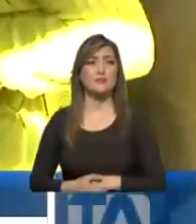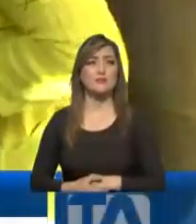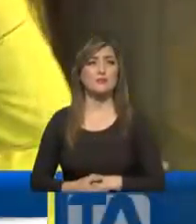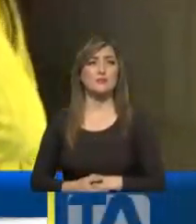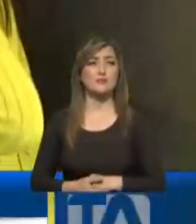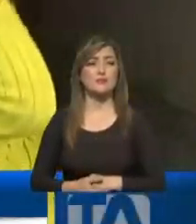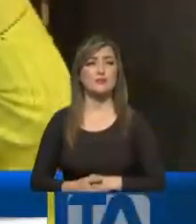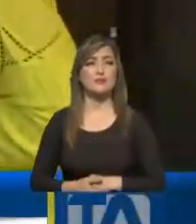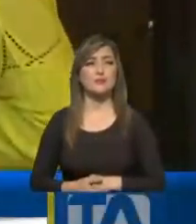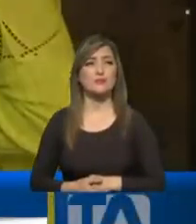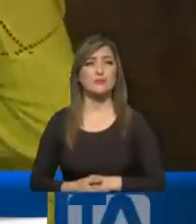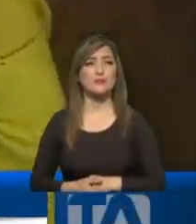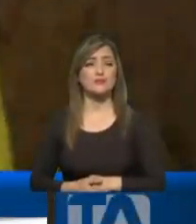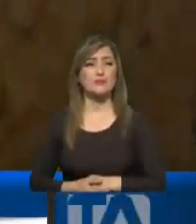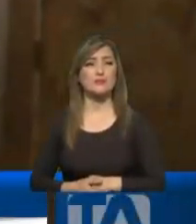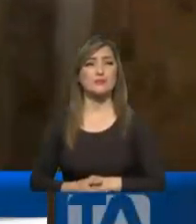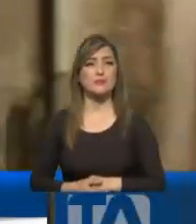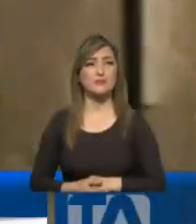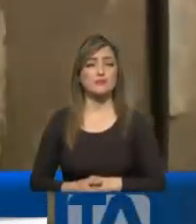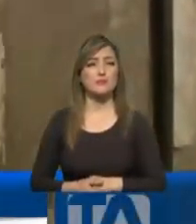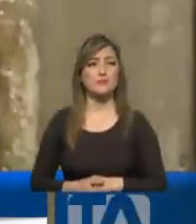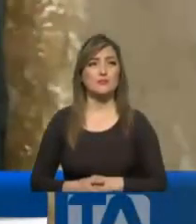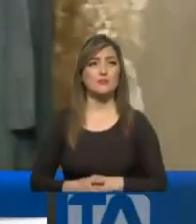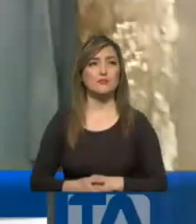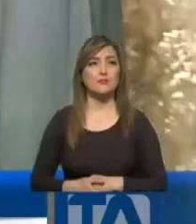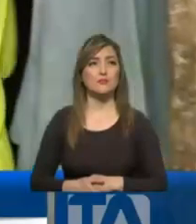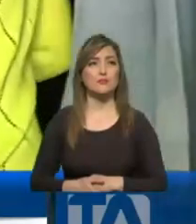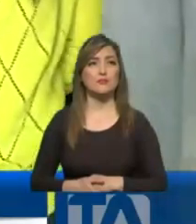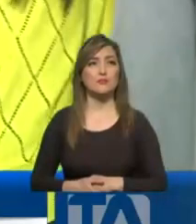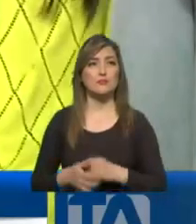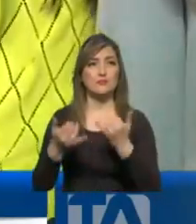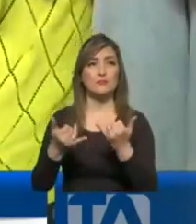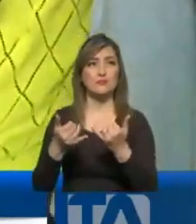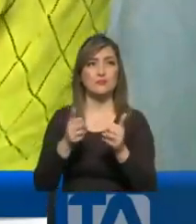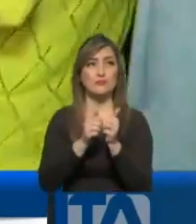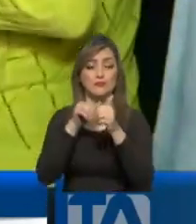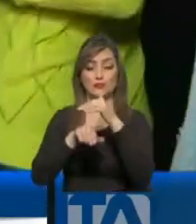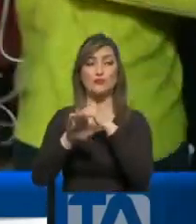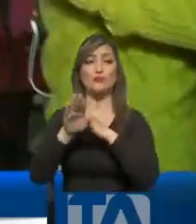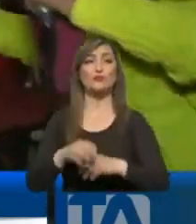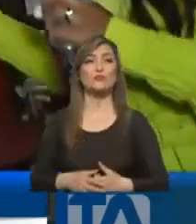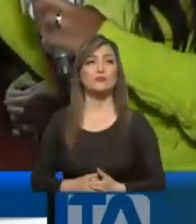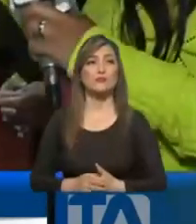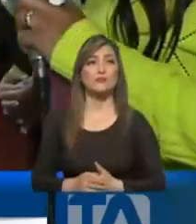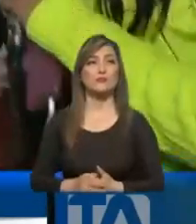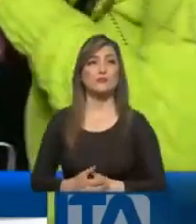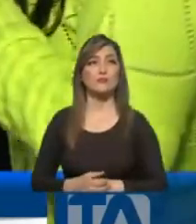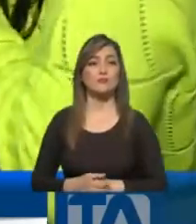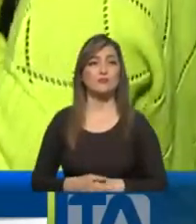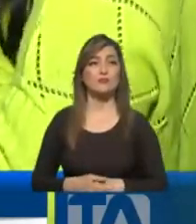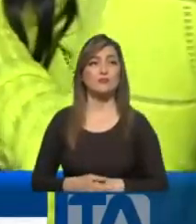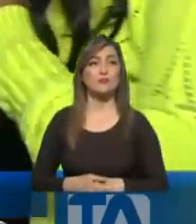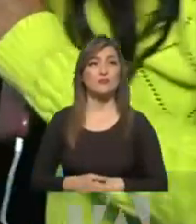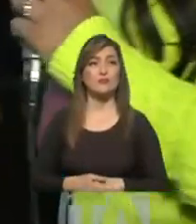poder vivir de una forma adecuada. Por favor, en este momento estamos ingresando. Quiero que ustedes observen,